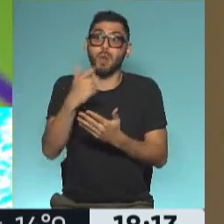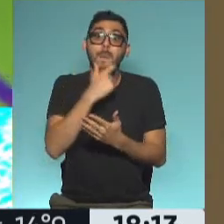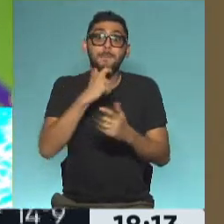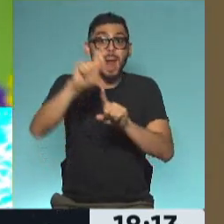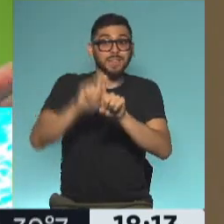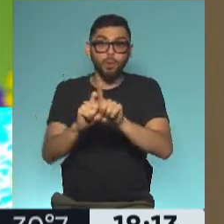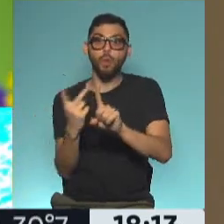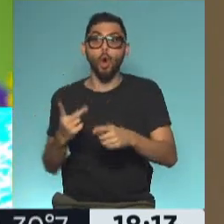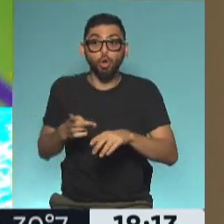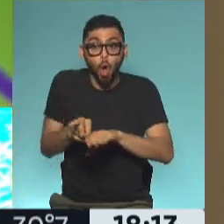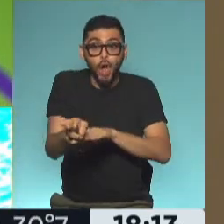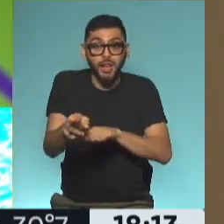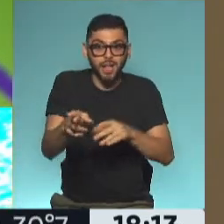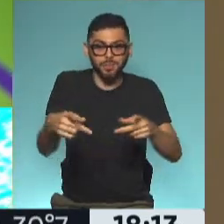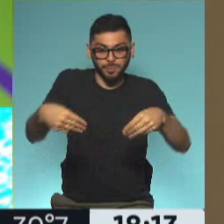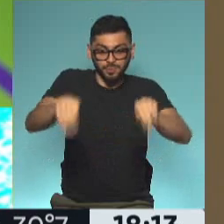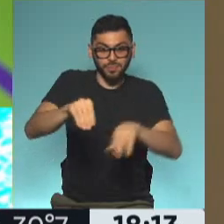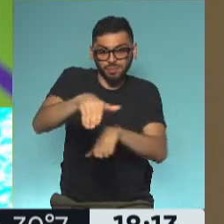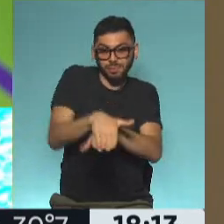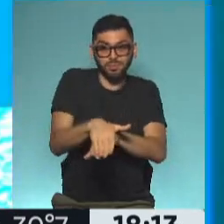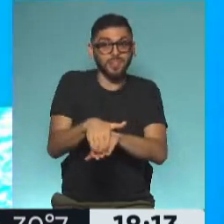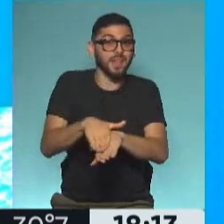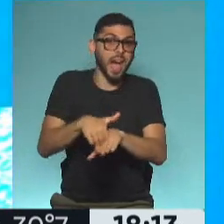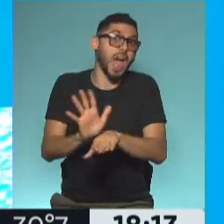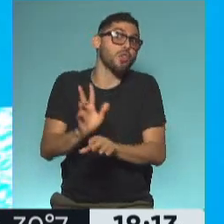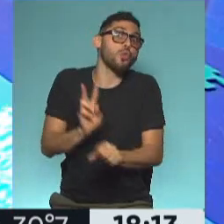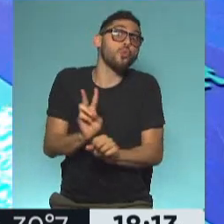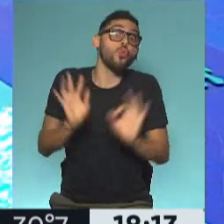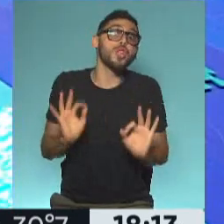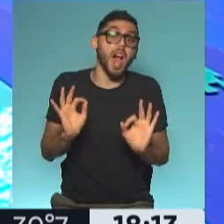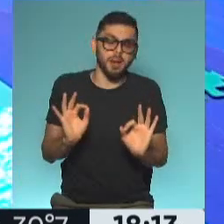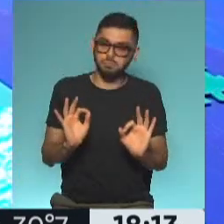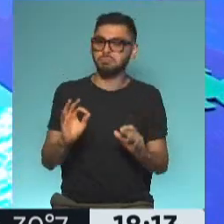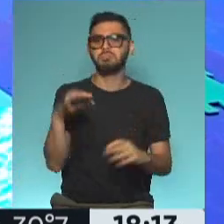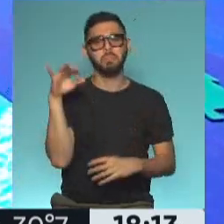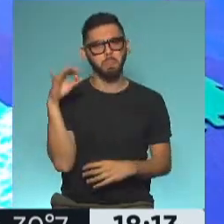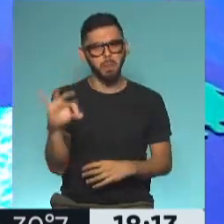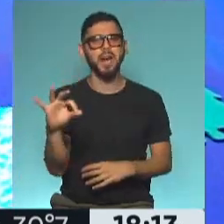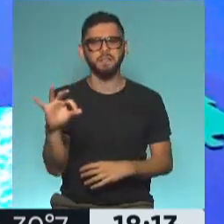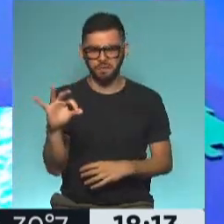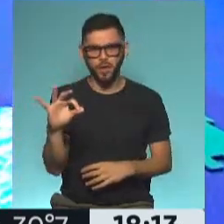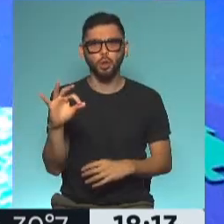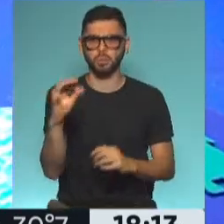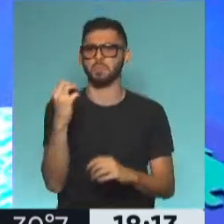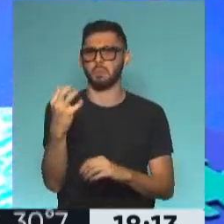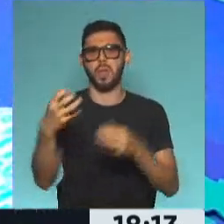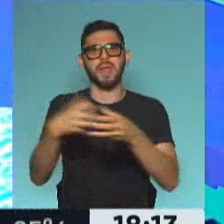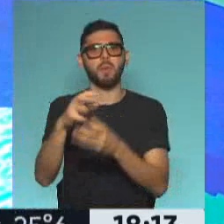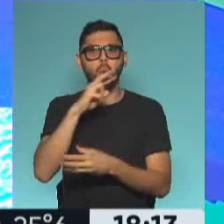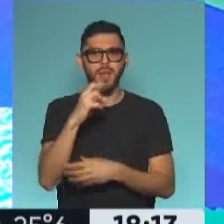tener relaciones cuidadas. Las mujeres. ¡Perfecto! ¡Fuerte el aplauso para el equipo verde!